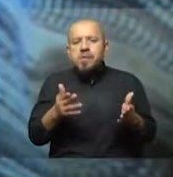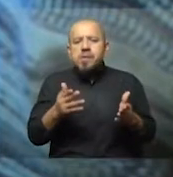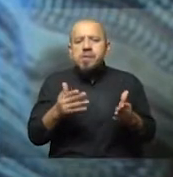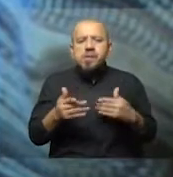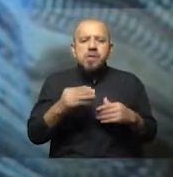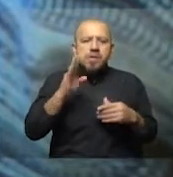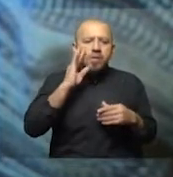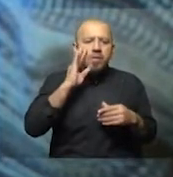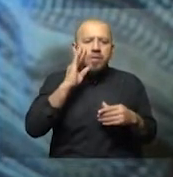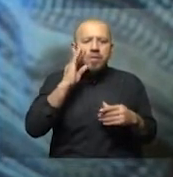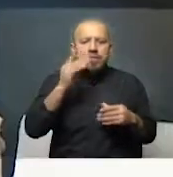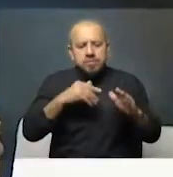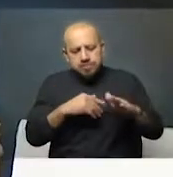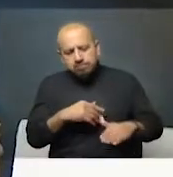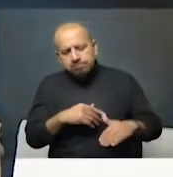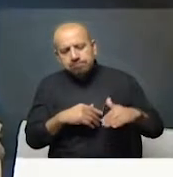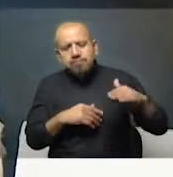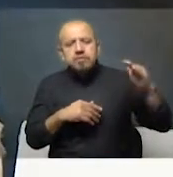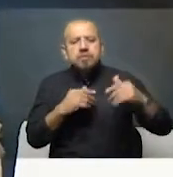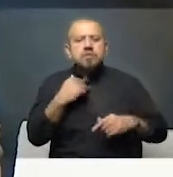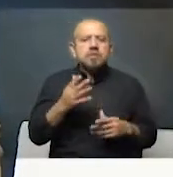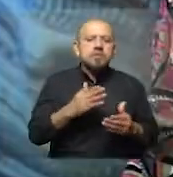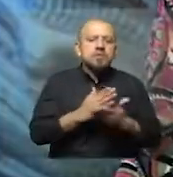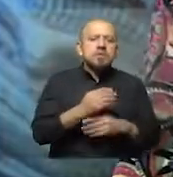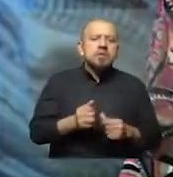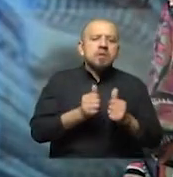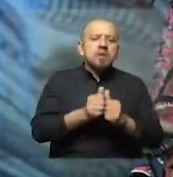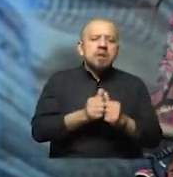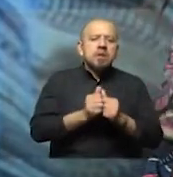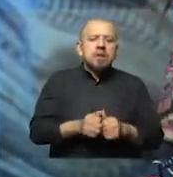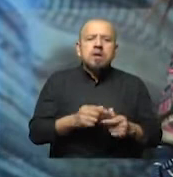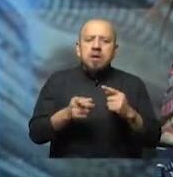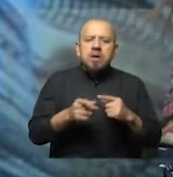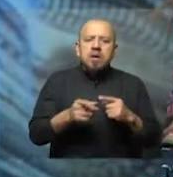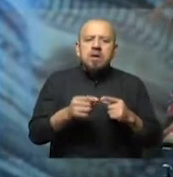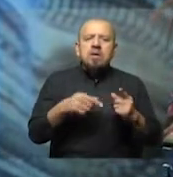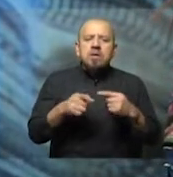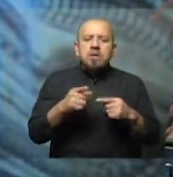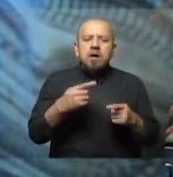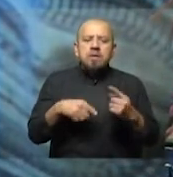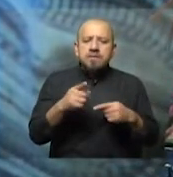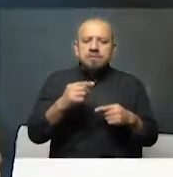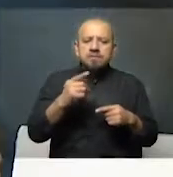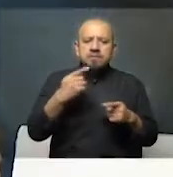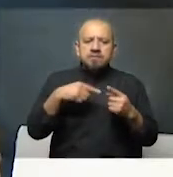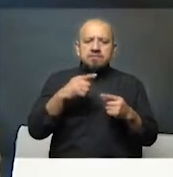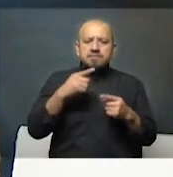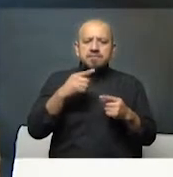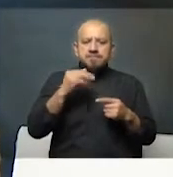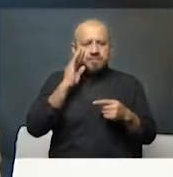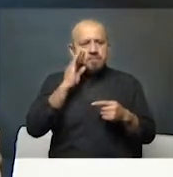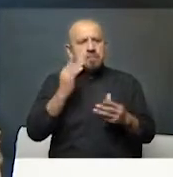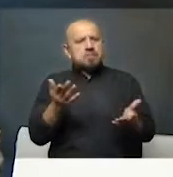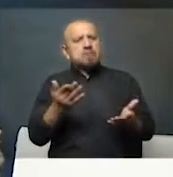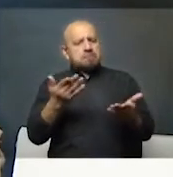una salada o sea de Chicago en un momento que poco conviviste siempre romántica mi hija es una sala al final Bueno